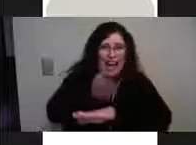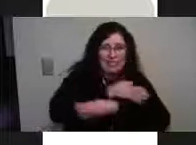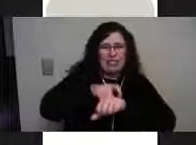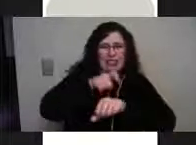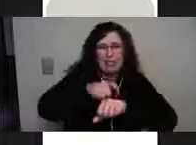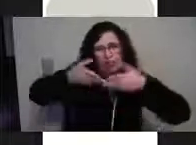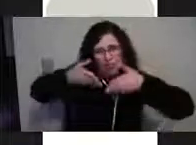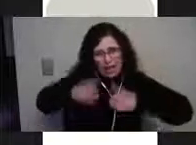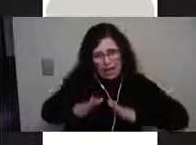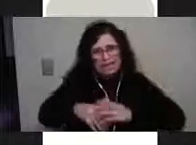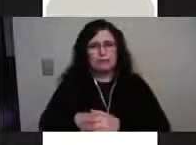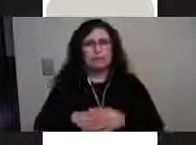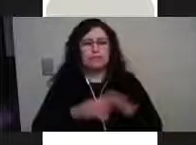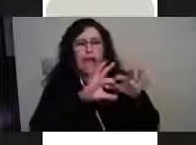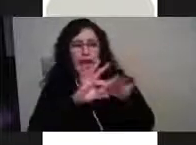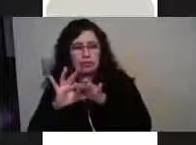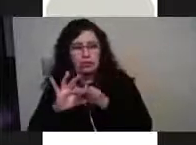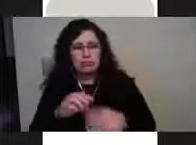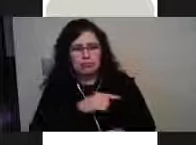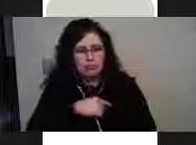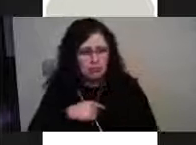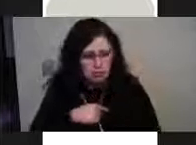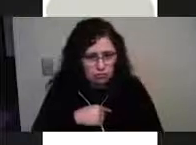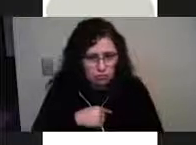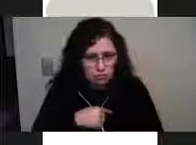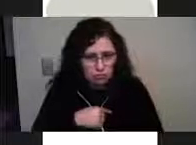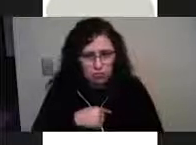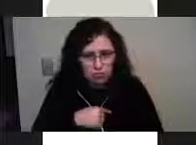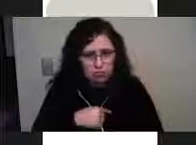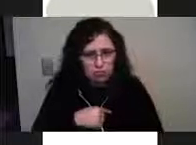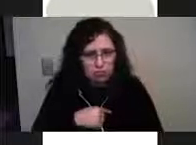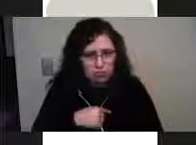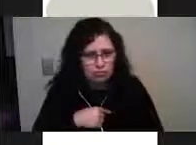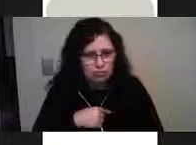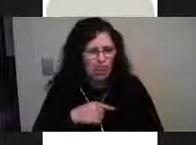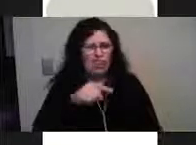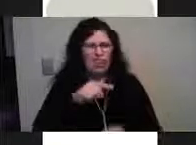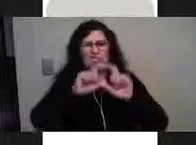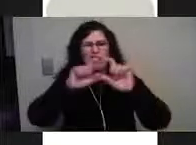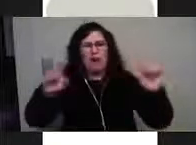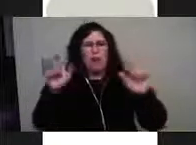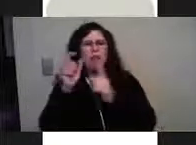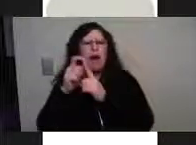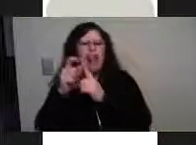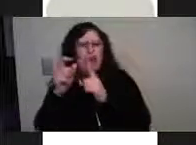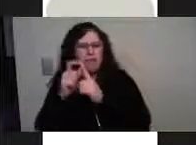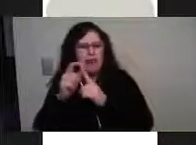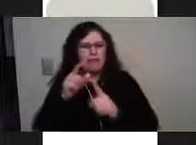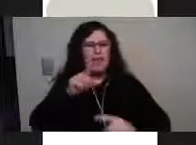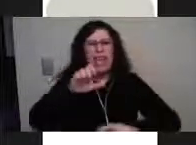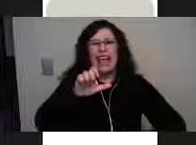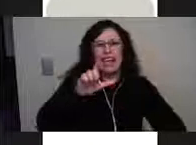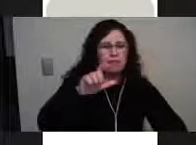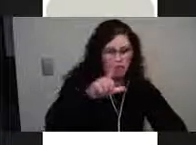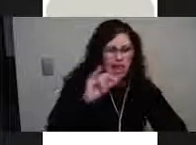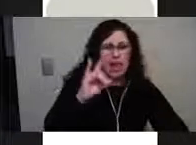lo que se conoce como leucomalacia periventricular. Todos estos términos clínicos voy a pedir que ustedes los revisen en la